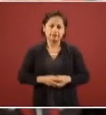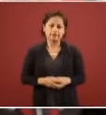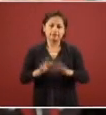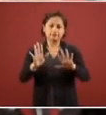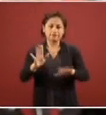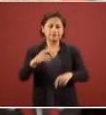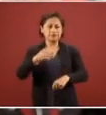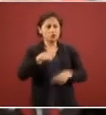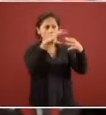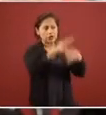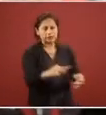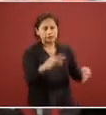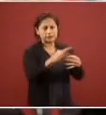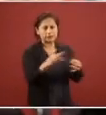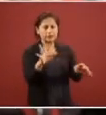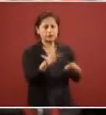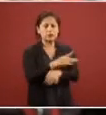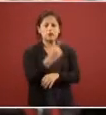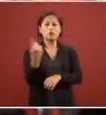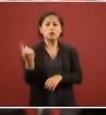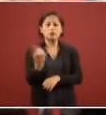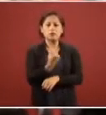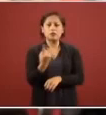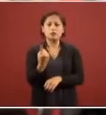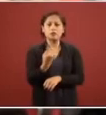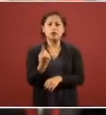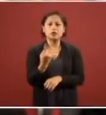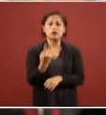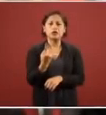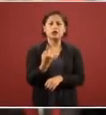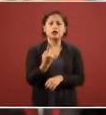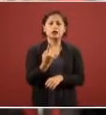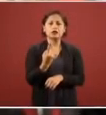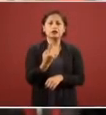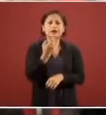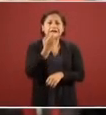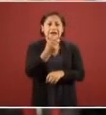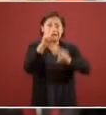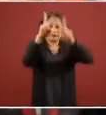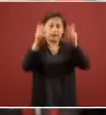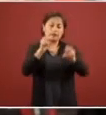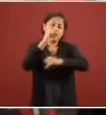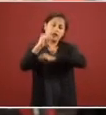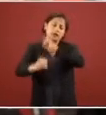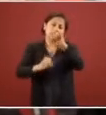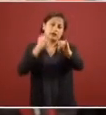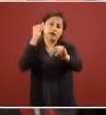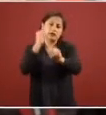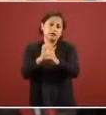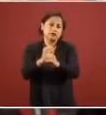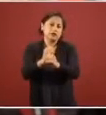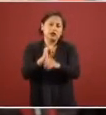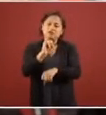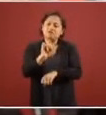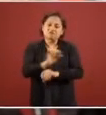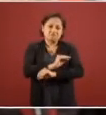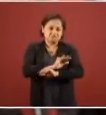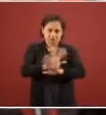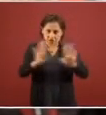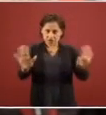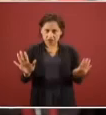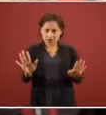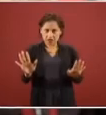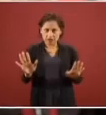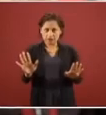pues de alguna manera es algo internacional. Ustedes, innegablemente, un